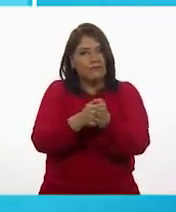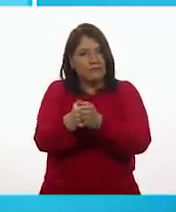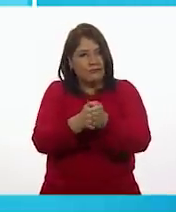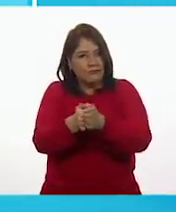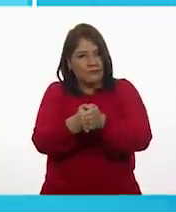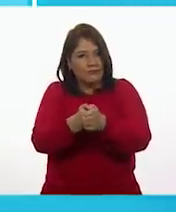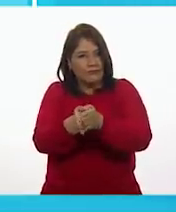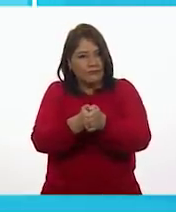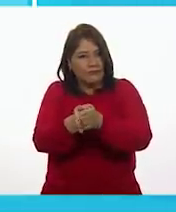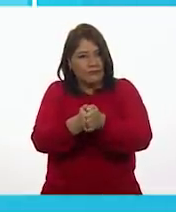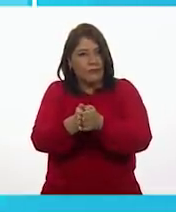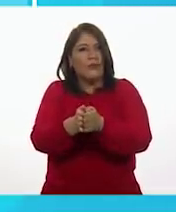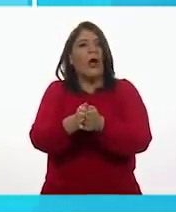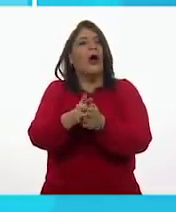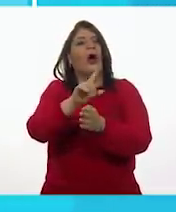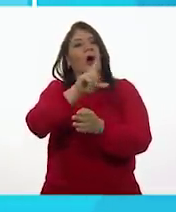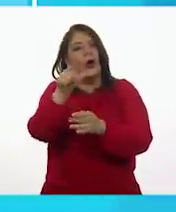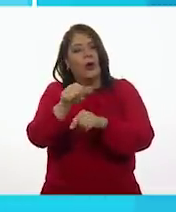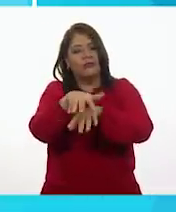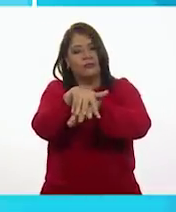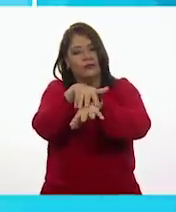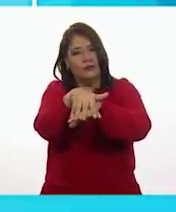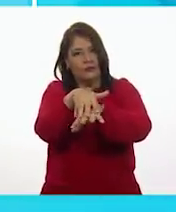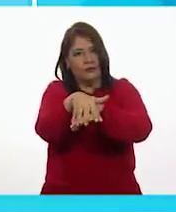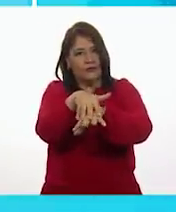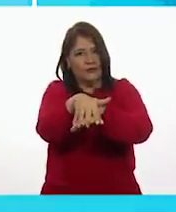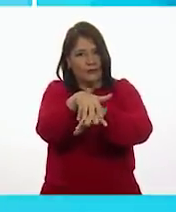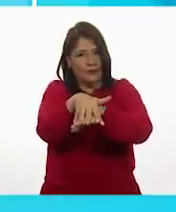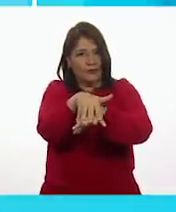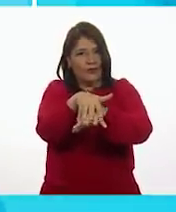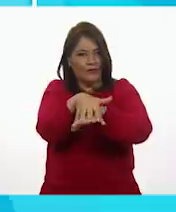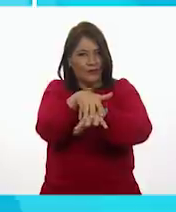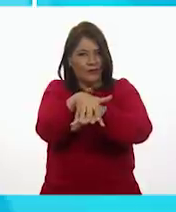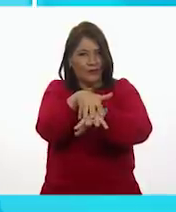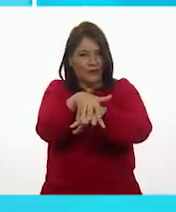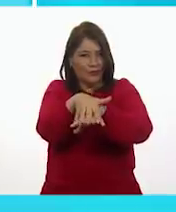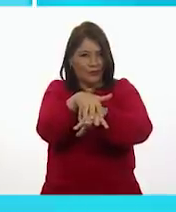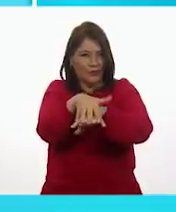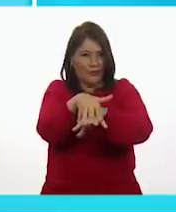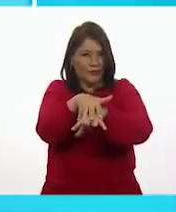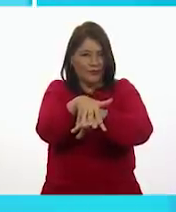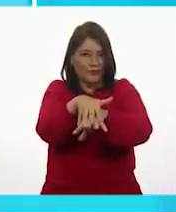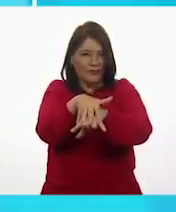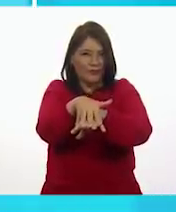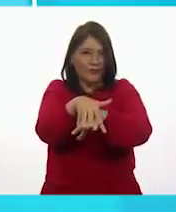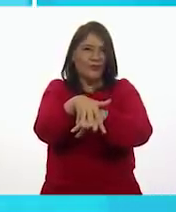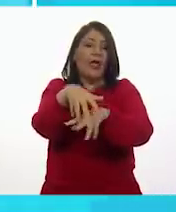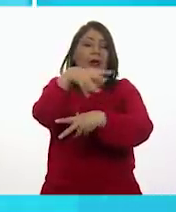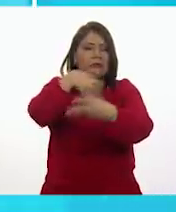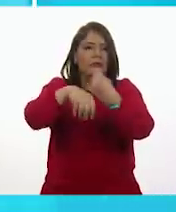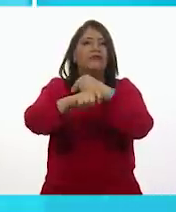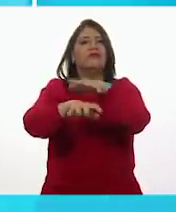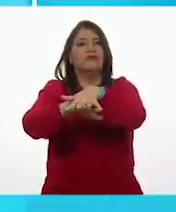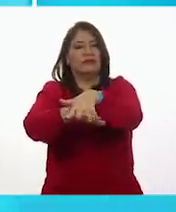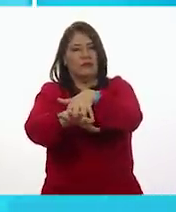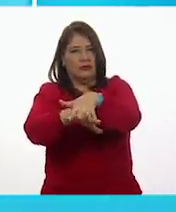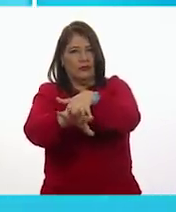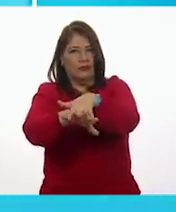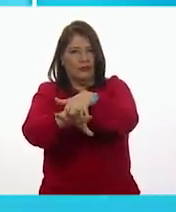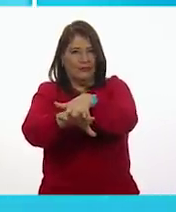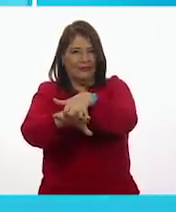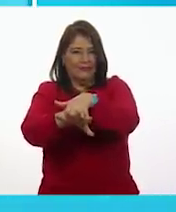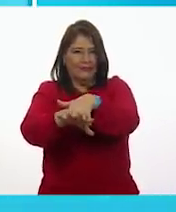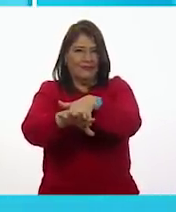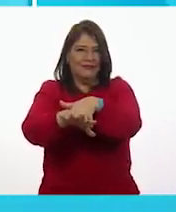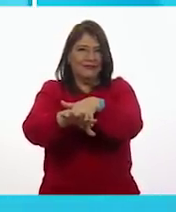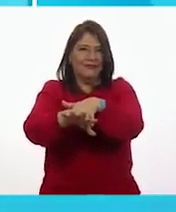con la otra. Ahora, frota la palma de una de tus manos contra el dorso de la otra, entrelazando los dedos. Repite lo mismo con